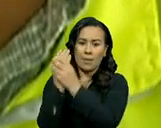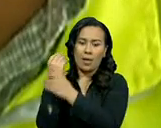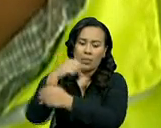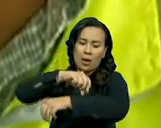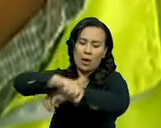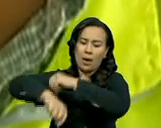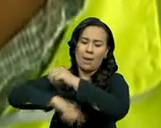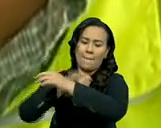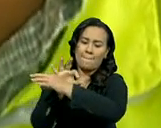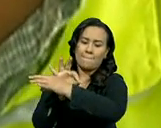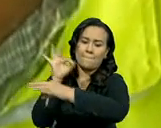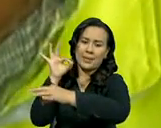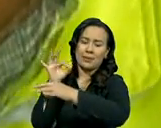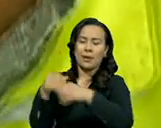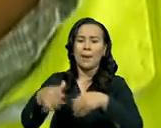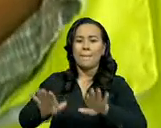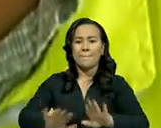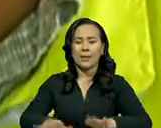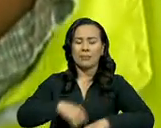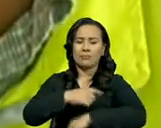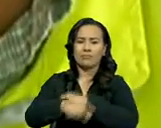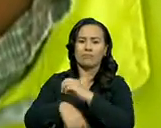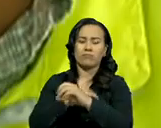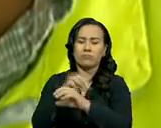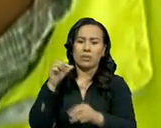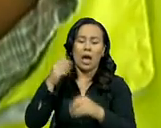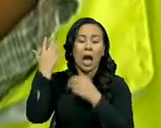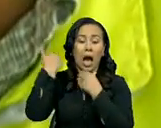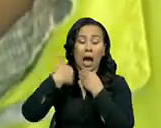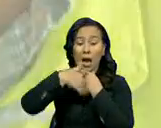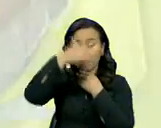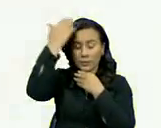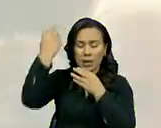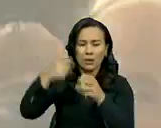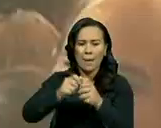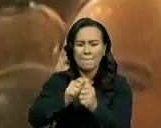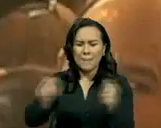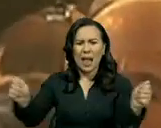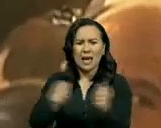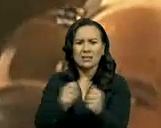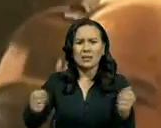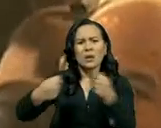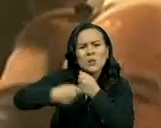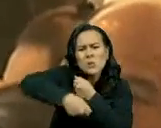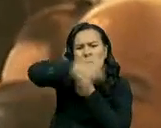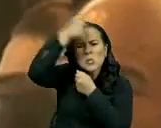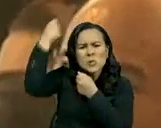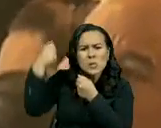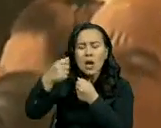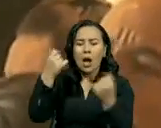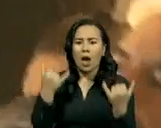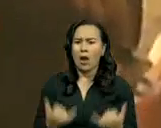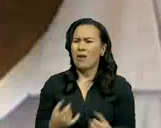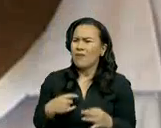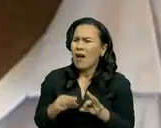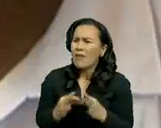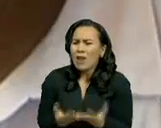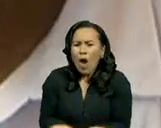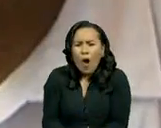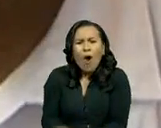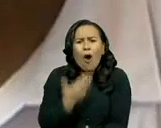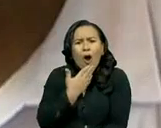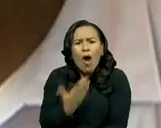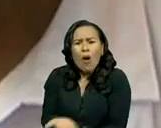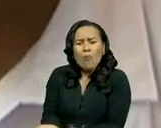con candados plásticos. La cabeza, el rostro se encontraba embalado. Hoy los familiares piden justicia.